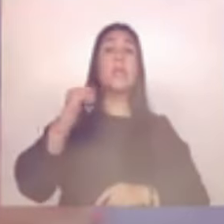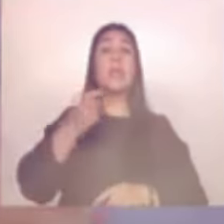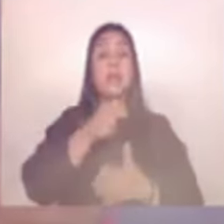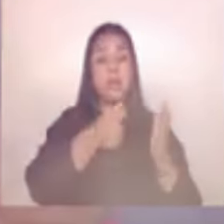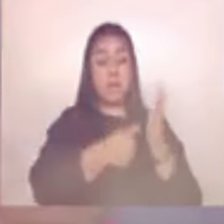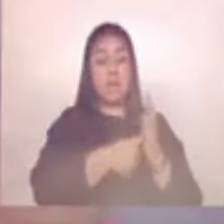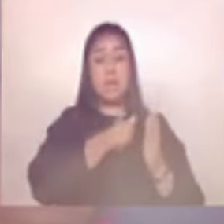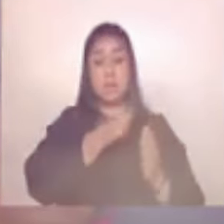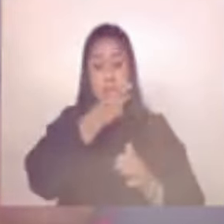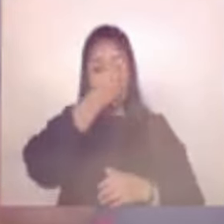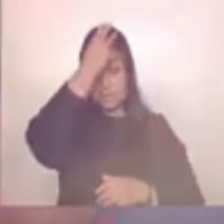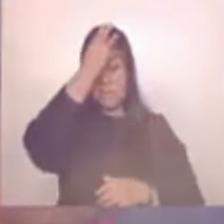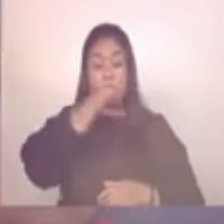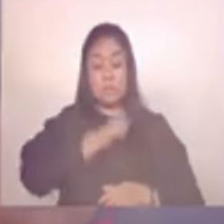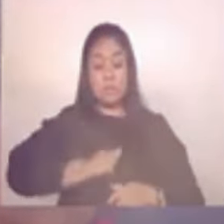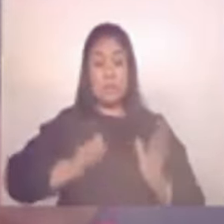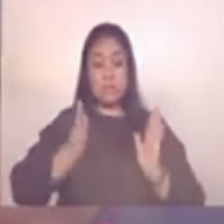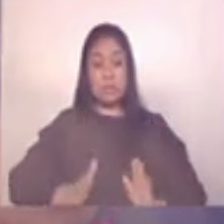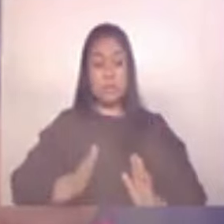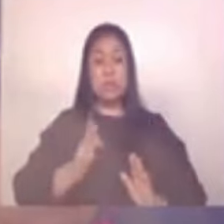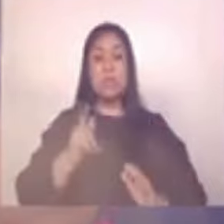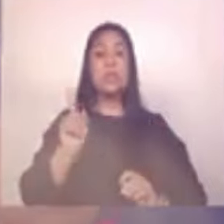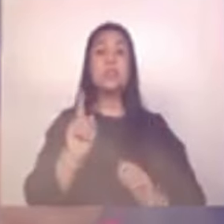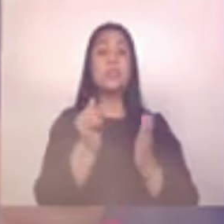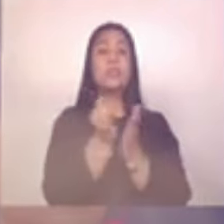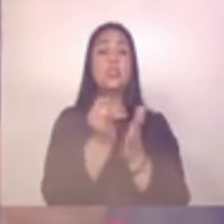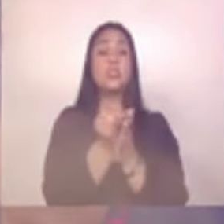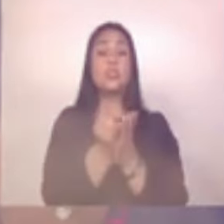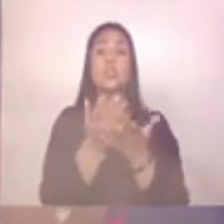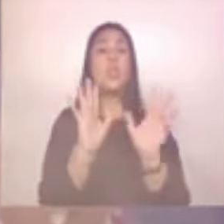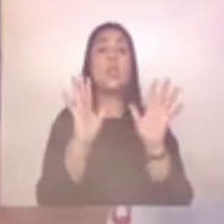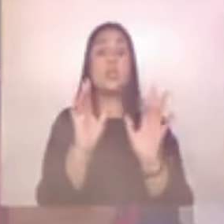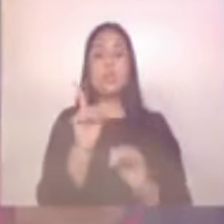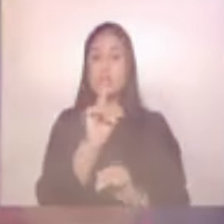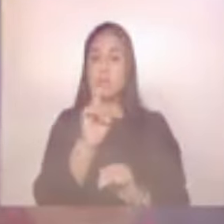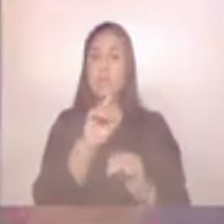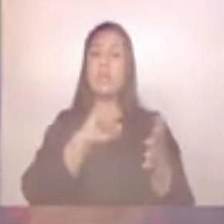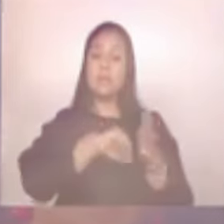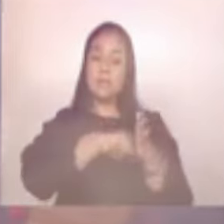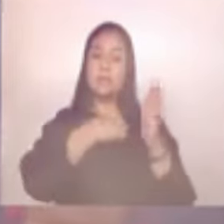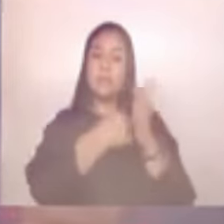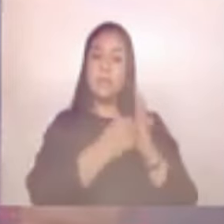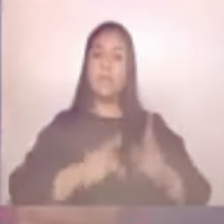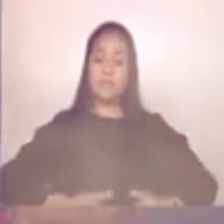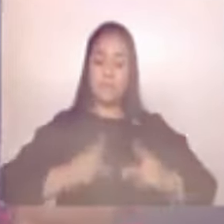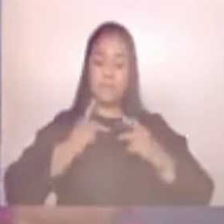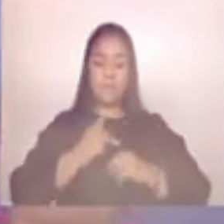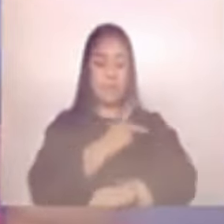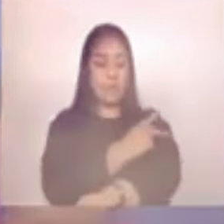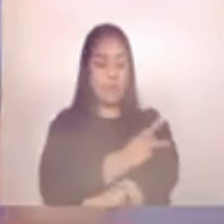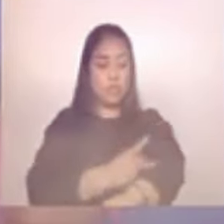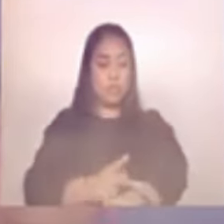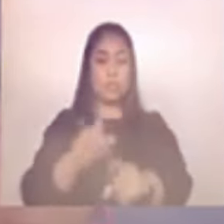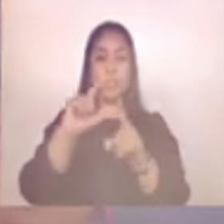es solo una institución, es un símbolo vivo de la historia, la cultura y la